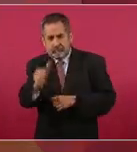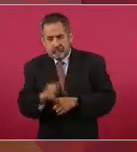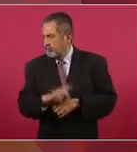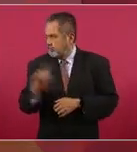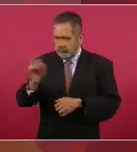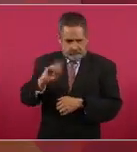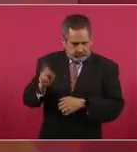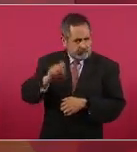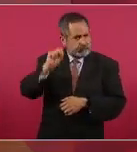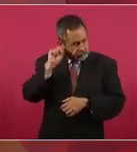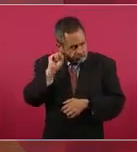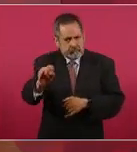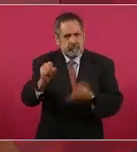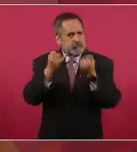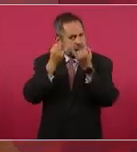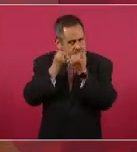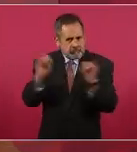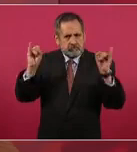Maya.